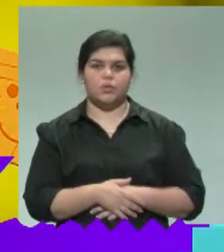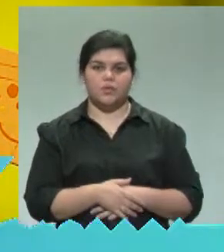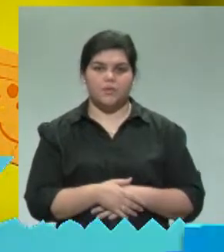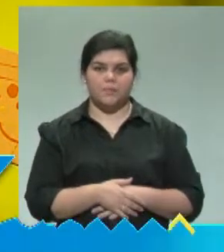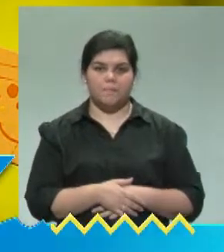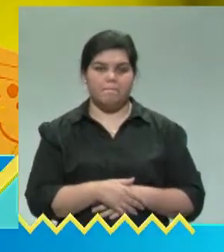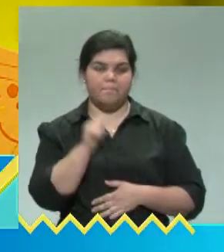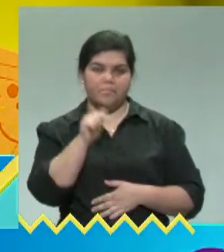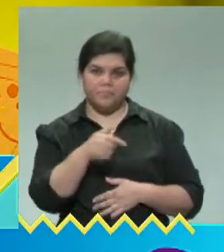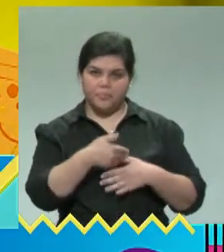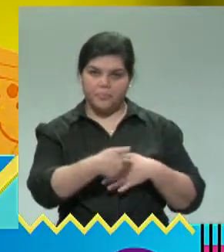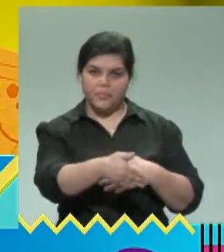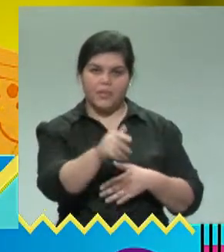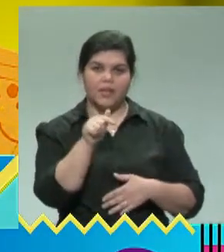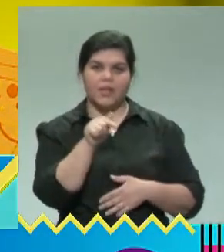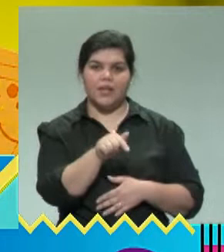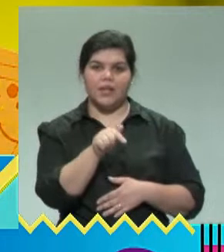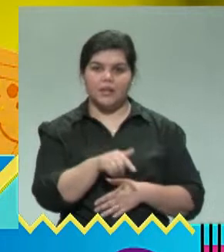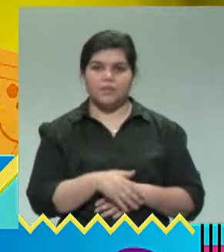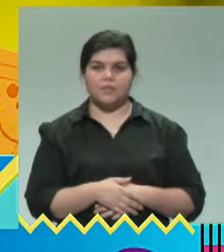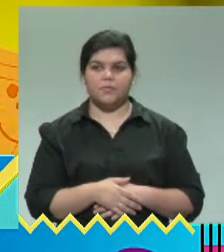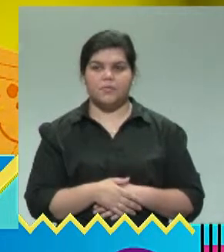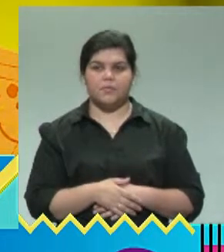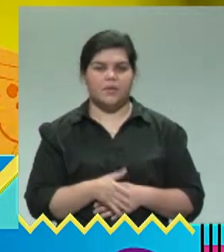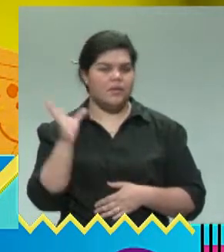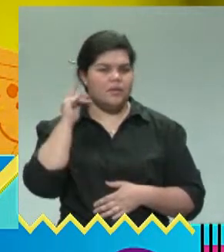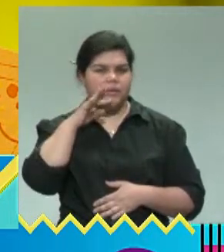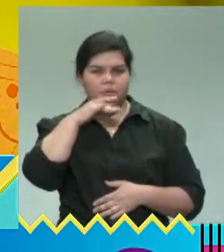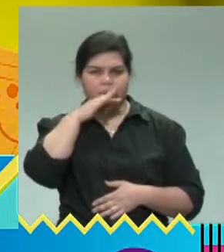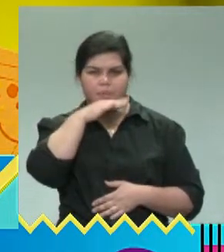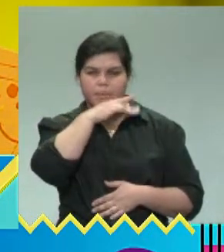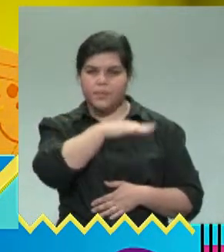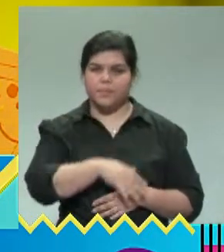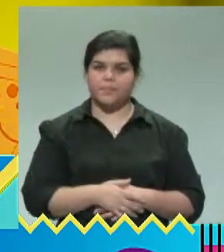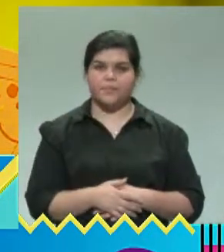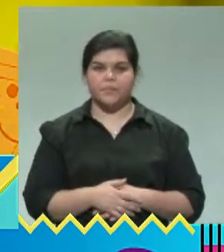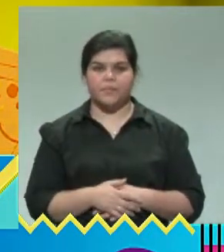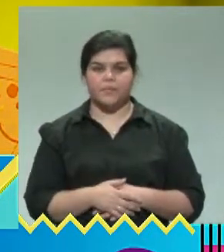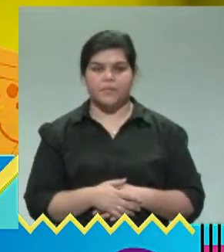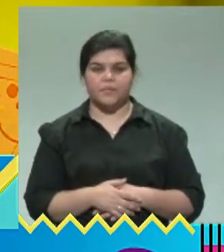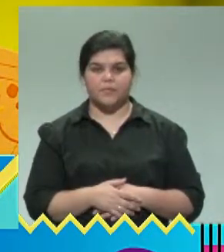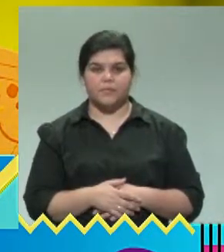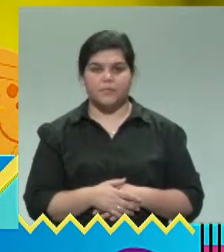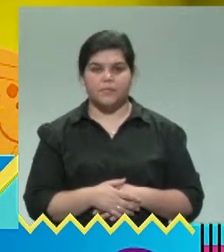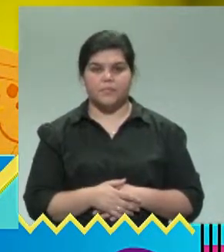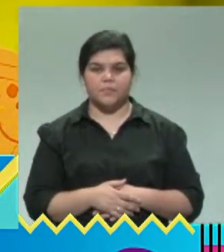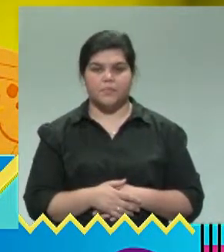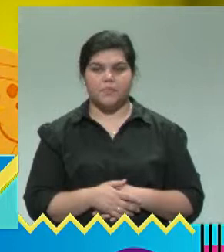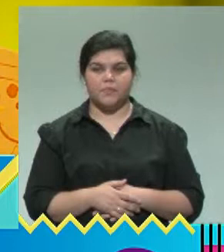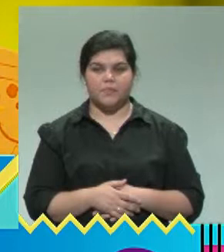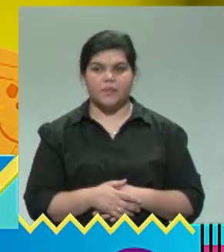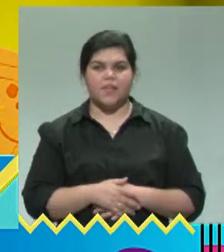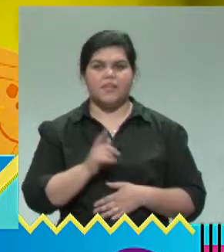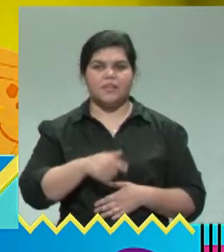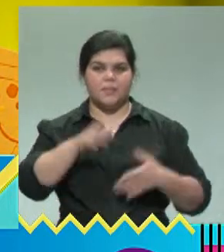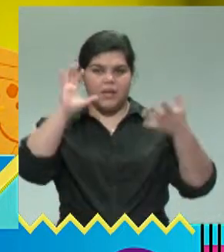árboles produce más, o sea, trabaja en un mejor ambiente. Desde el punto de vista climático, bajando la temperatura. Desde